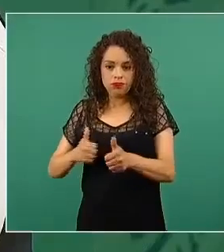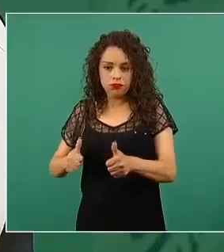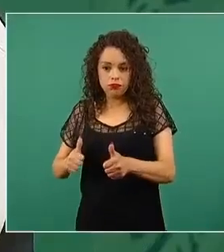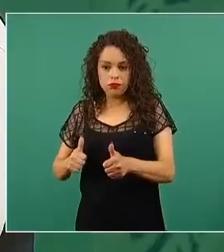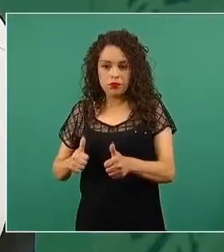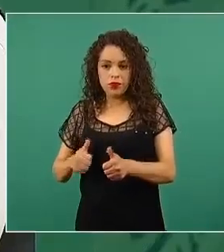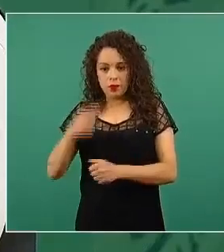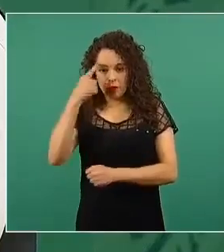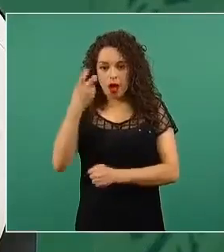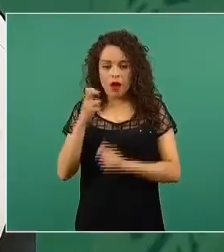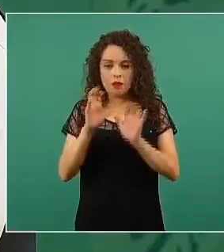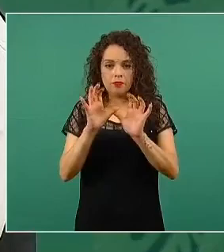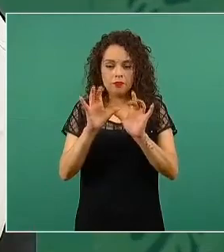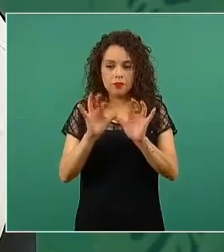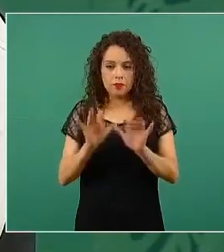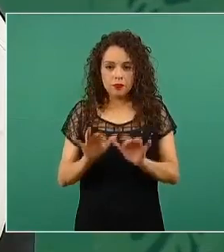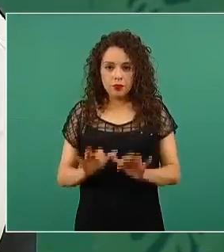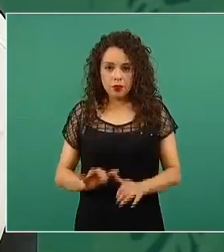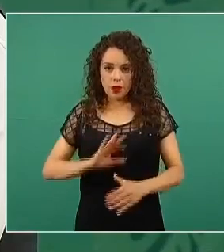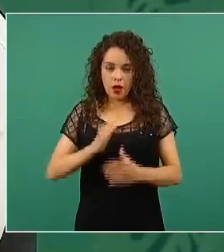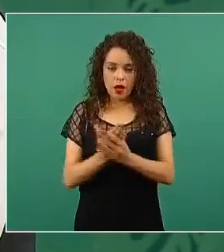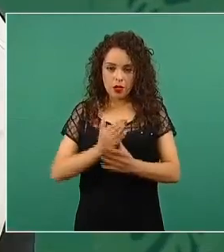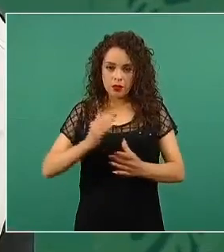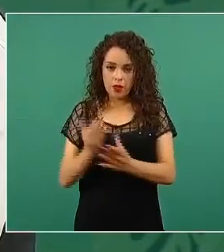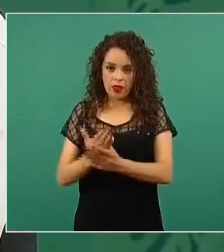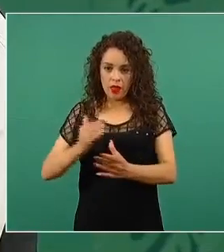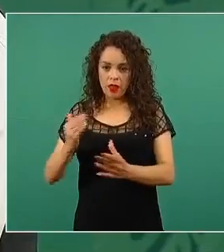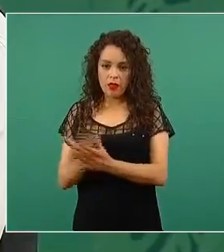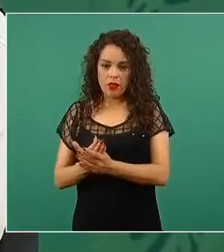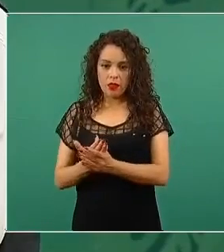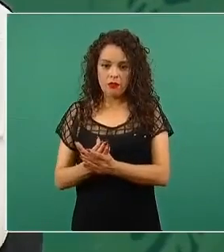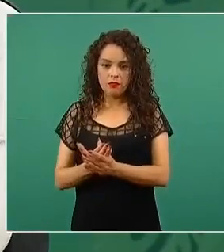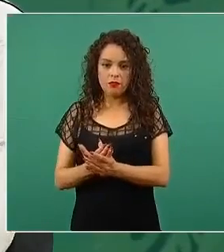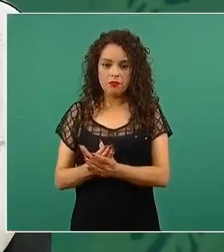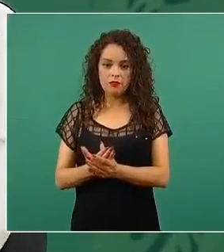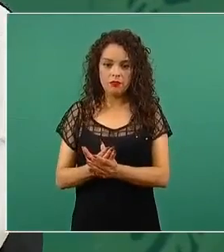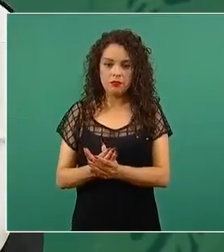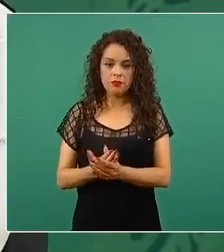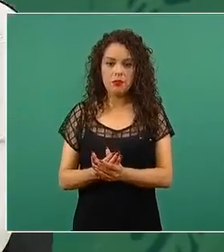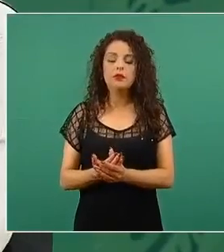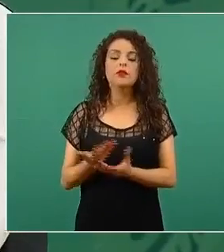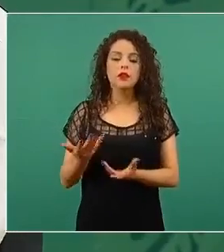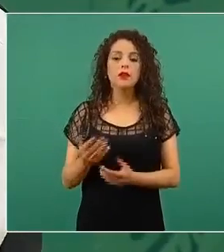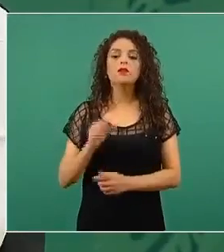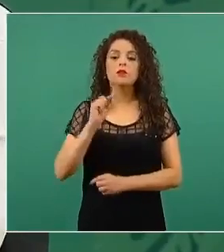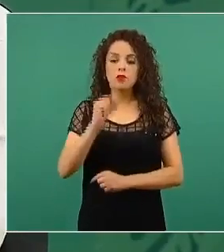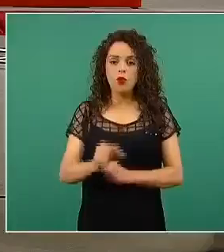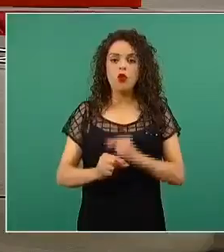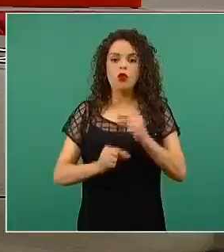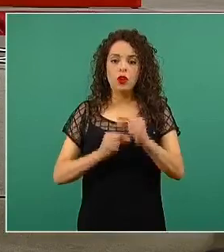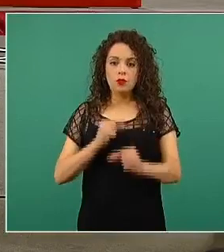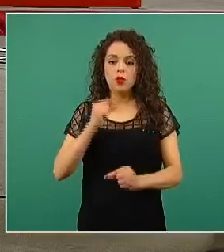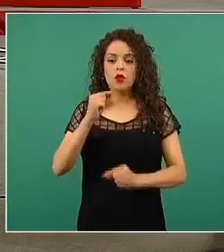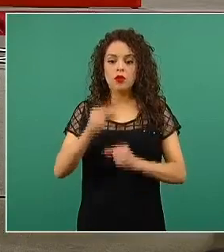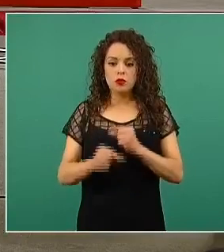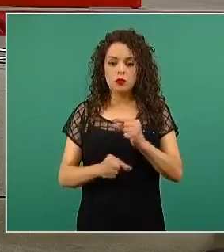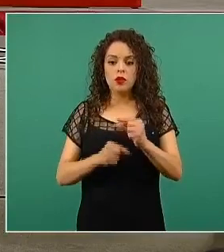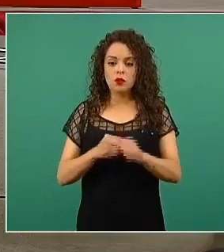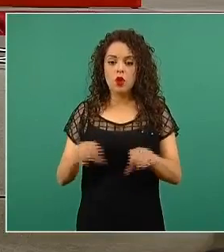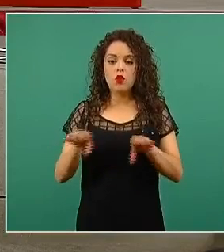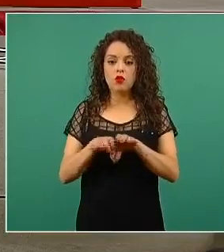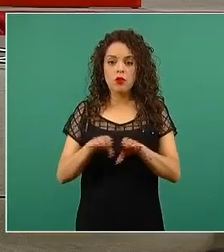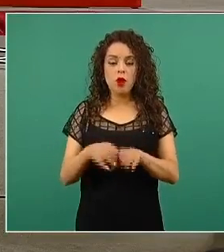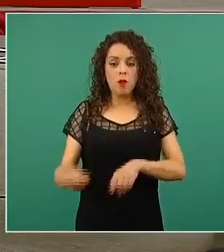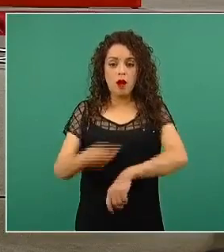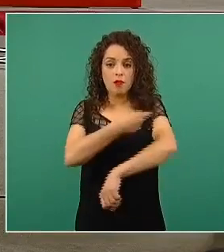el llenado de estos expedientes digitales nominales, y se están haciendo conforme se van aplicando